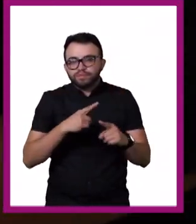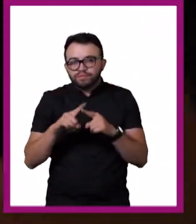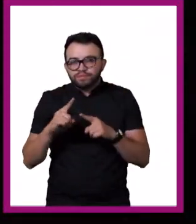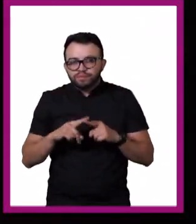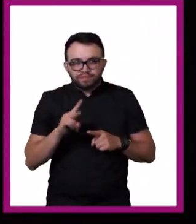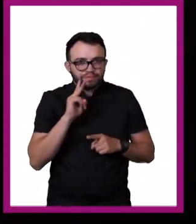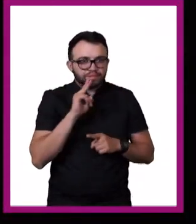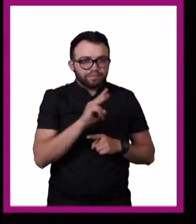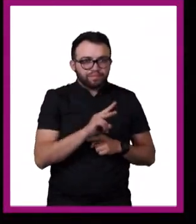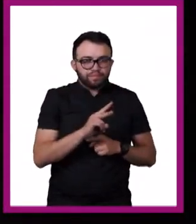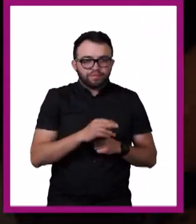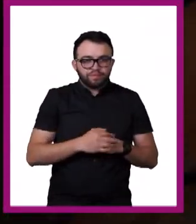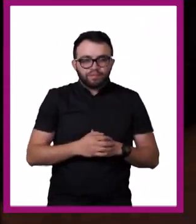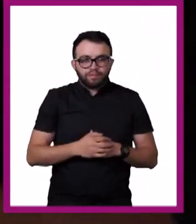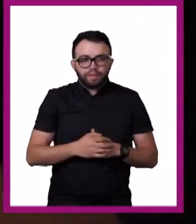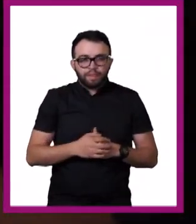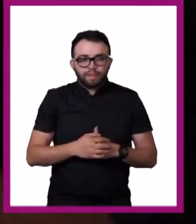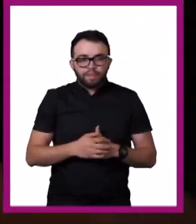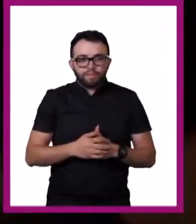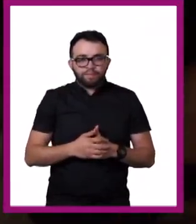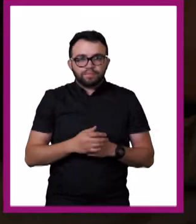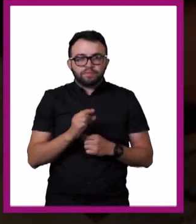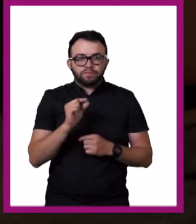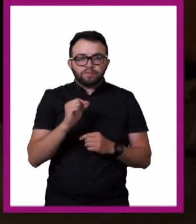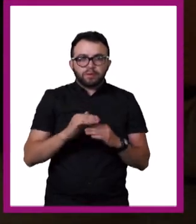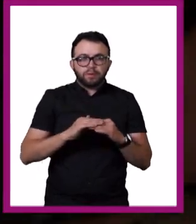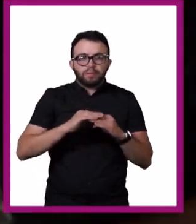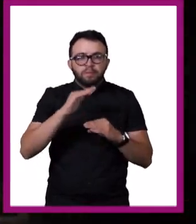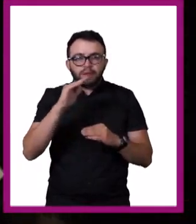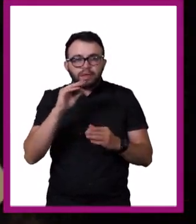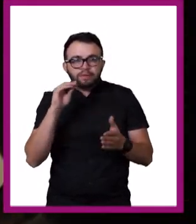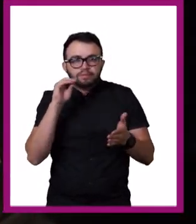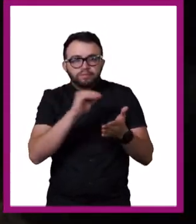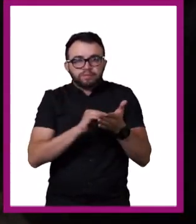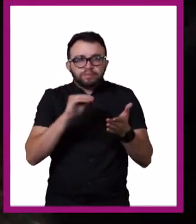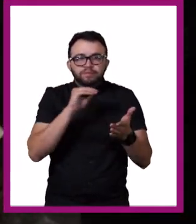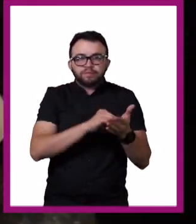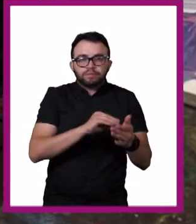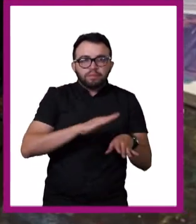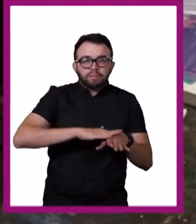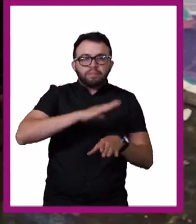la pintura como tal. Sí. Agregándole un poco más de detalle.